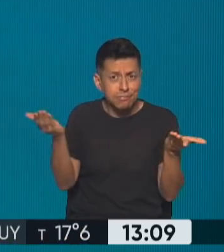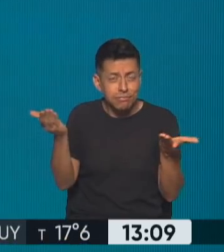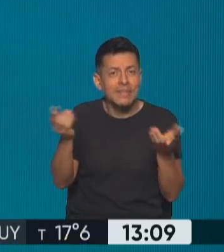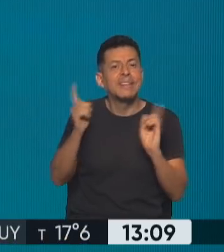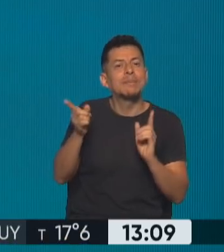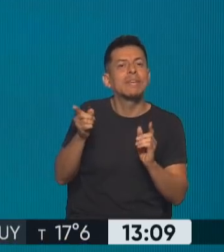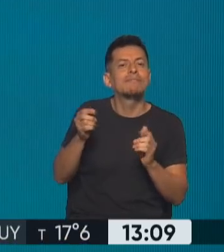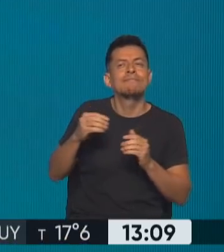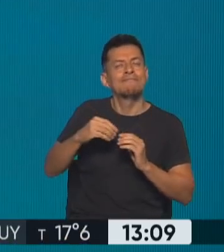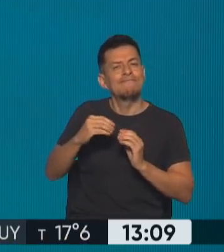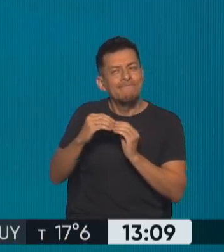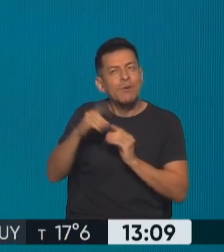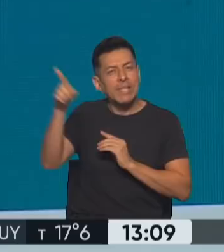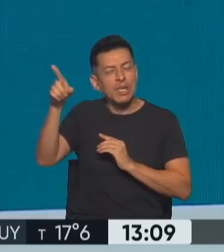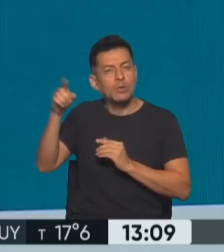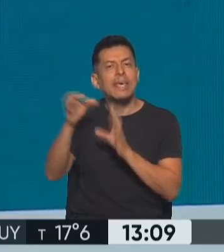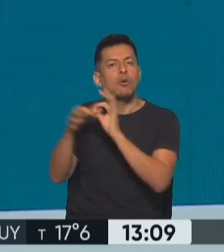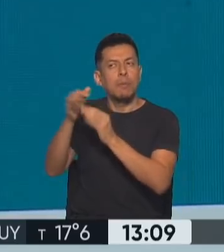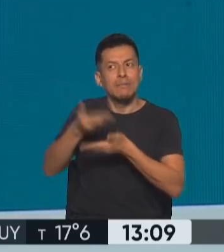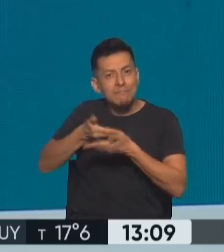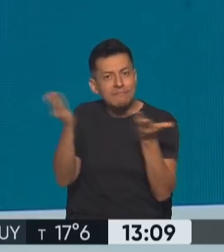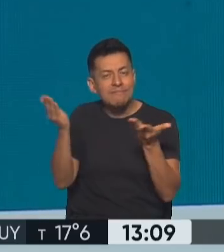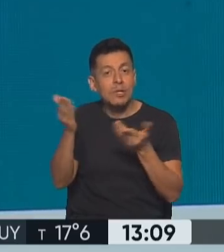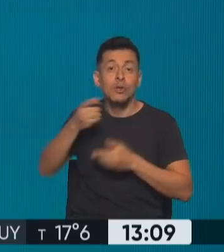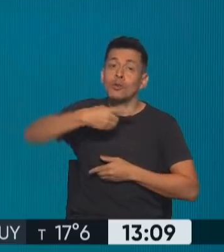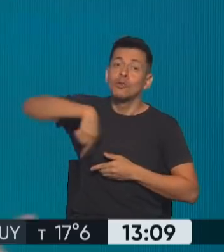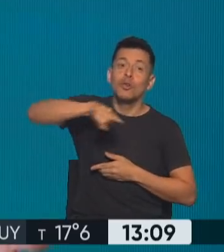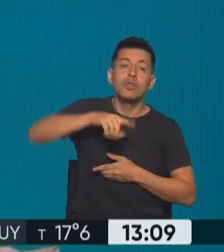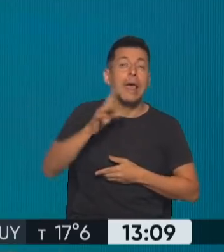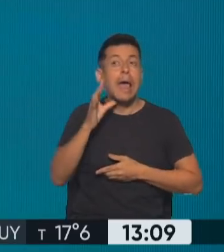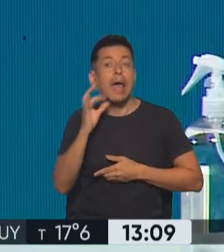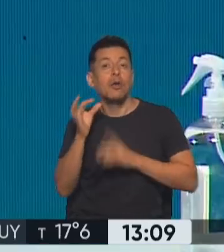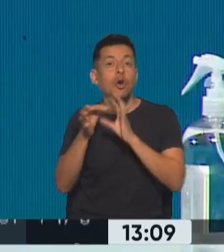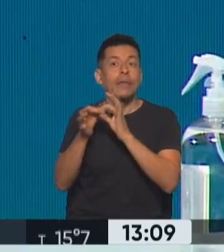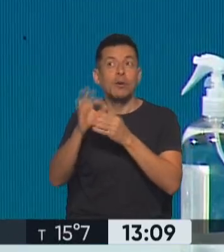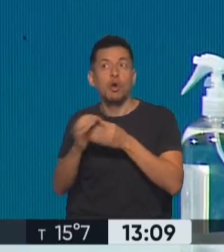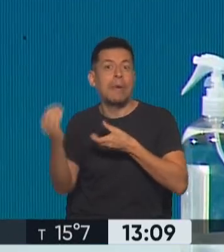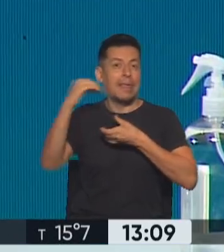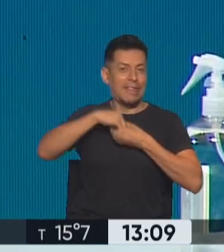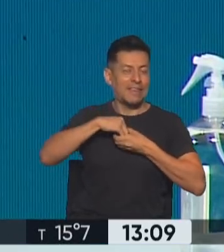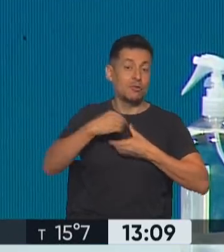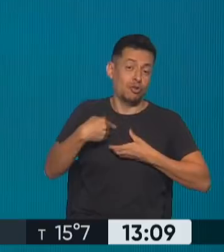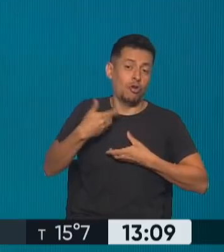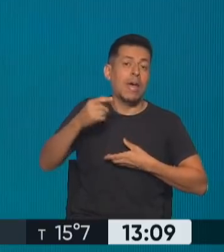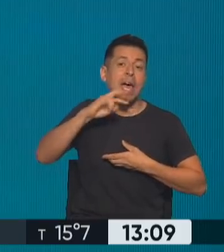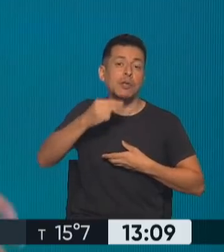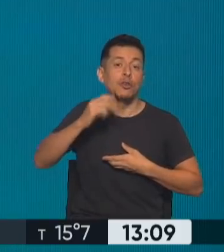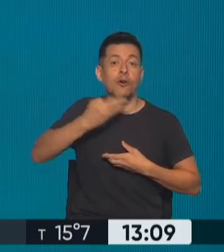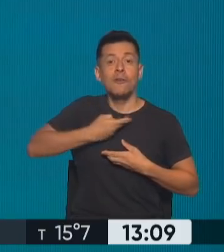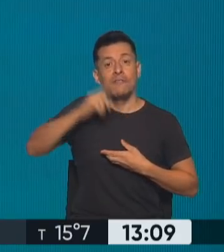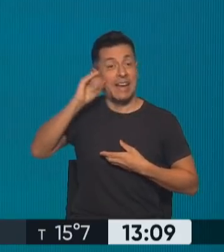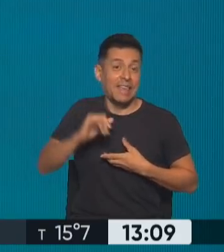mis compatriotas europeos. Todos tenemos algo de Europa. Soy Fernández, así que... Bien,